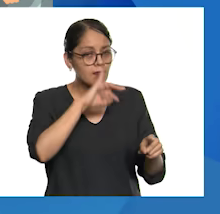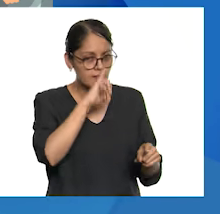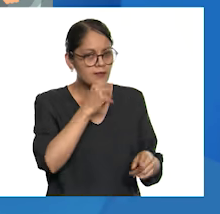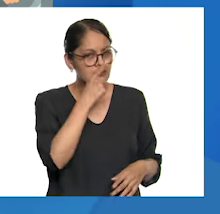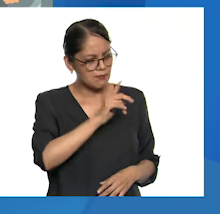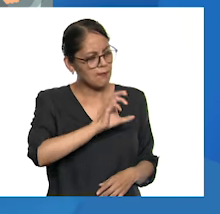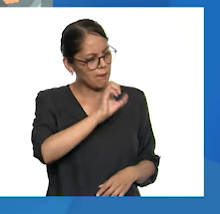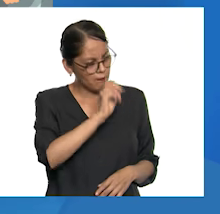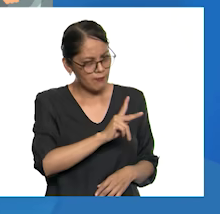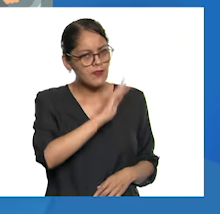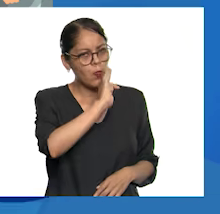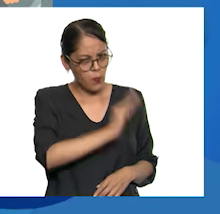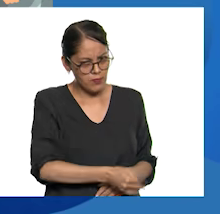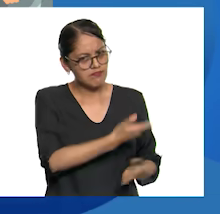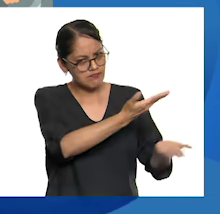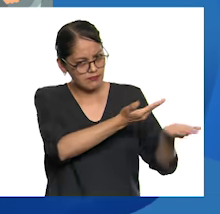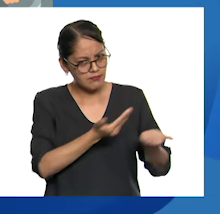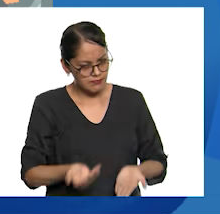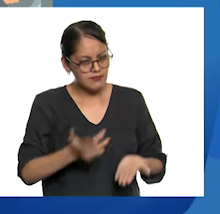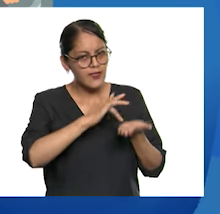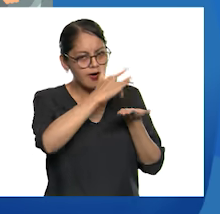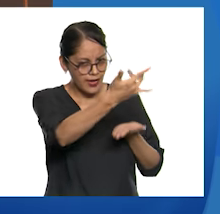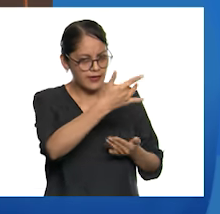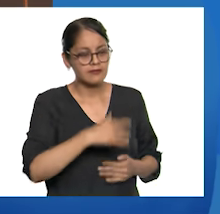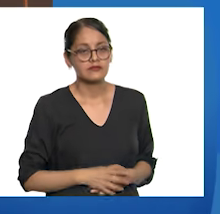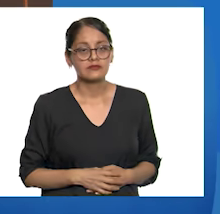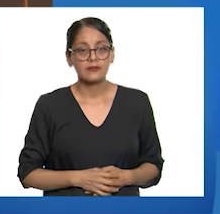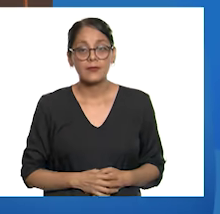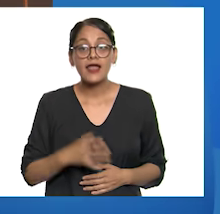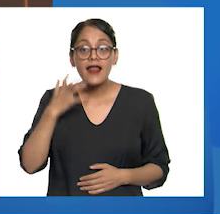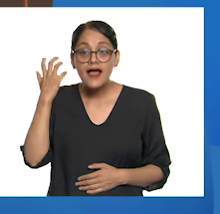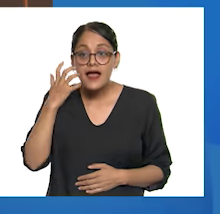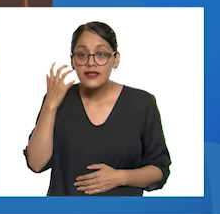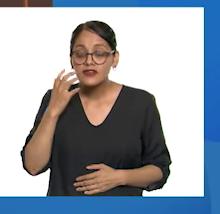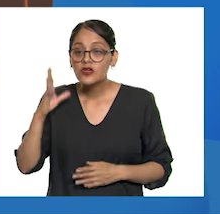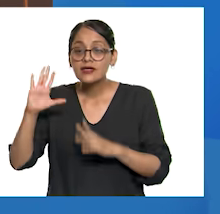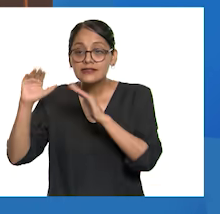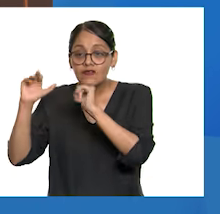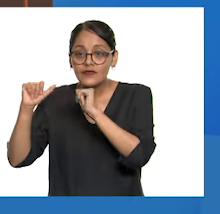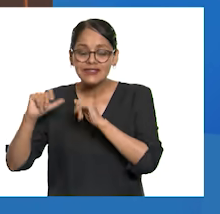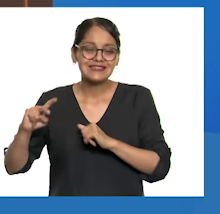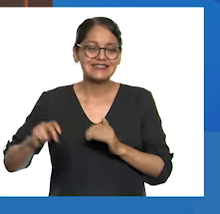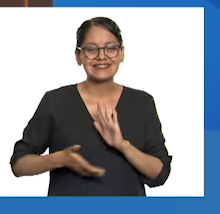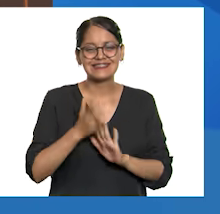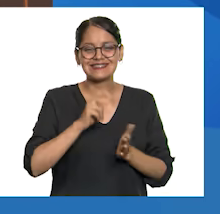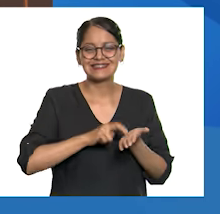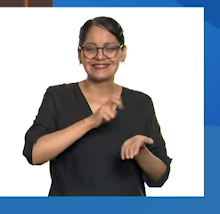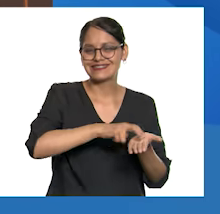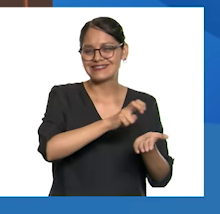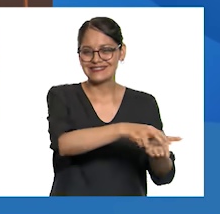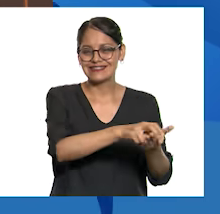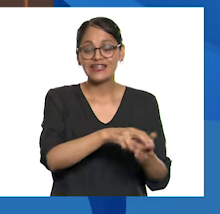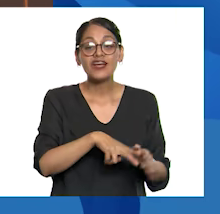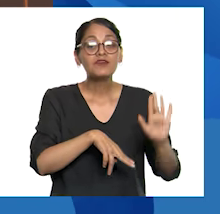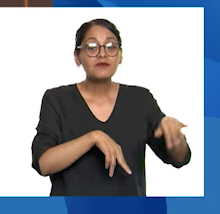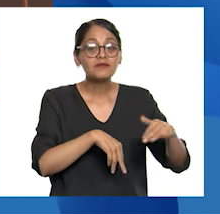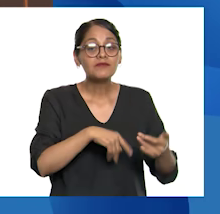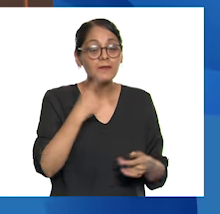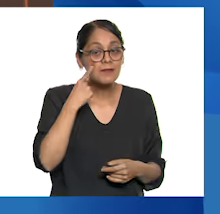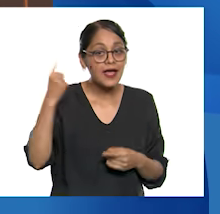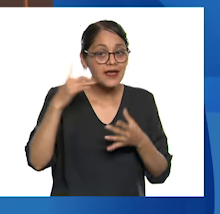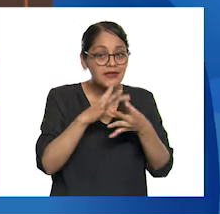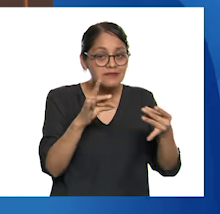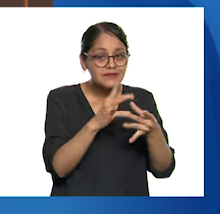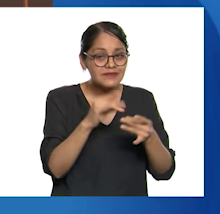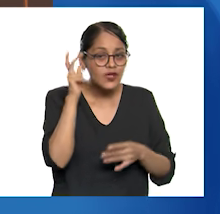acepto con mucho gusto y que le doy las gracias. El gato salió de palacio saltando de alegría y fue a decir a su amo lo que había hecho.